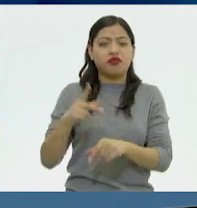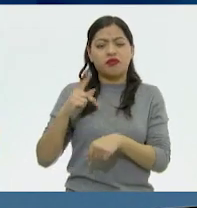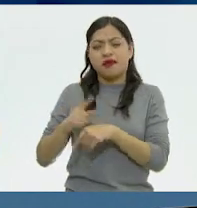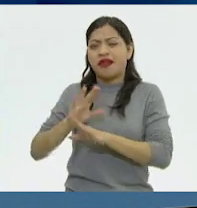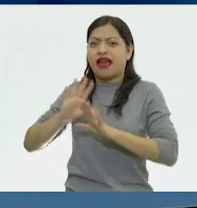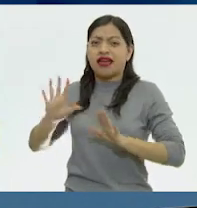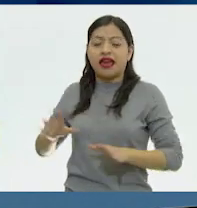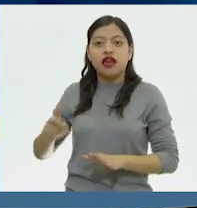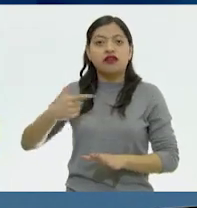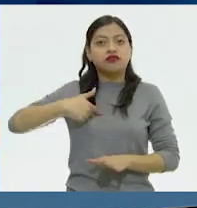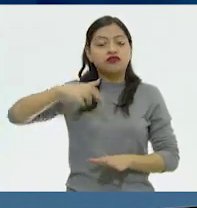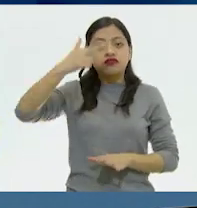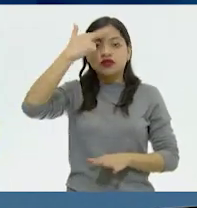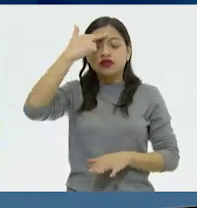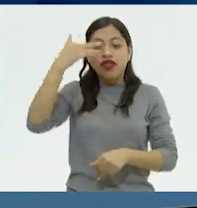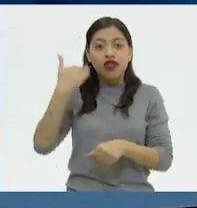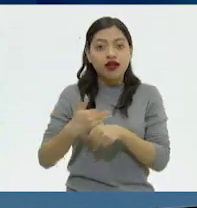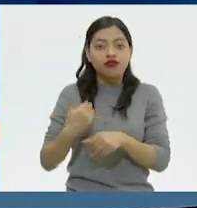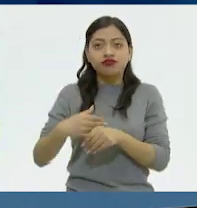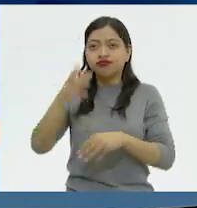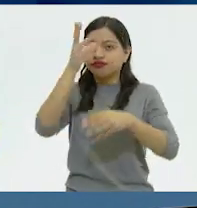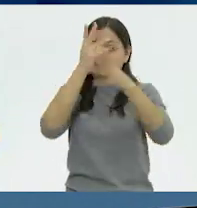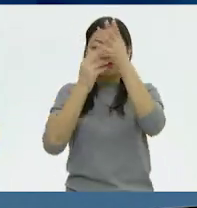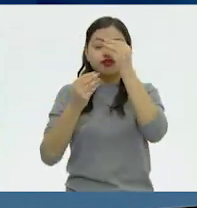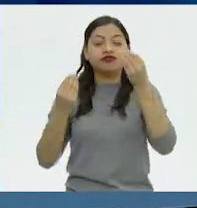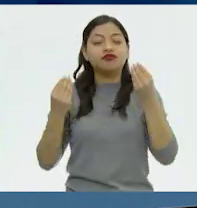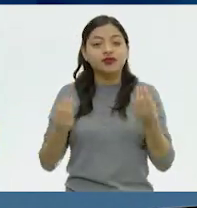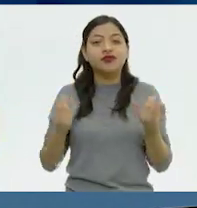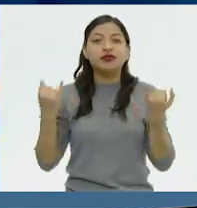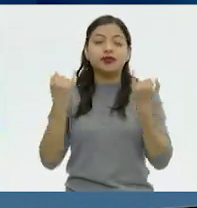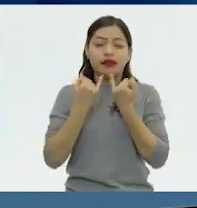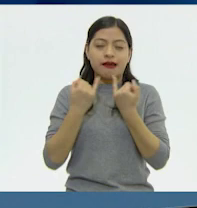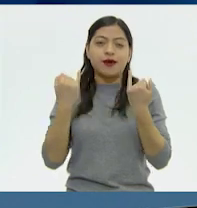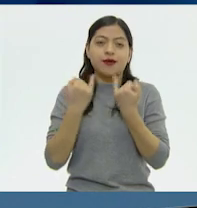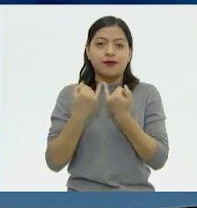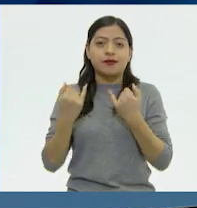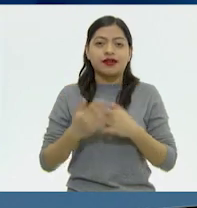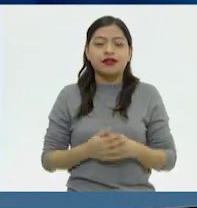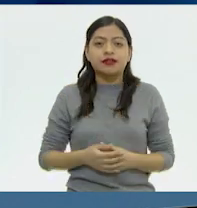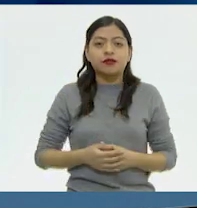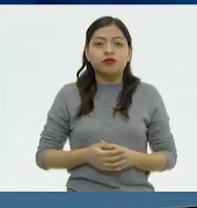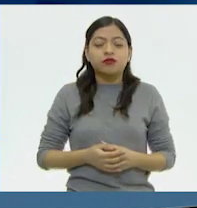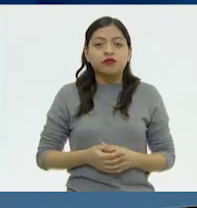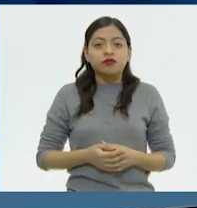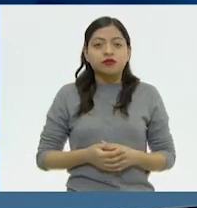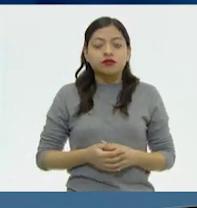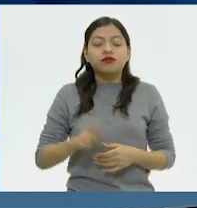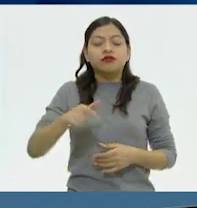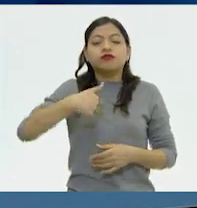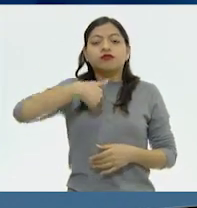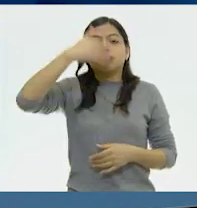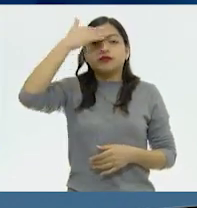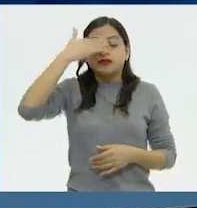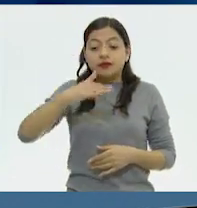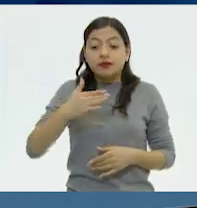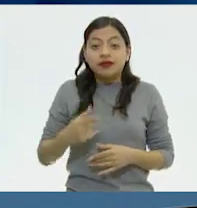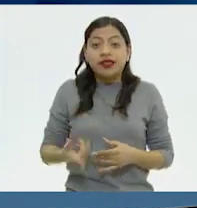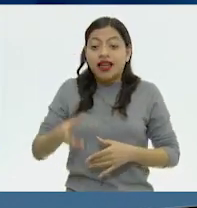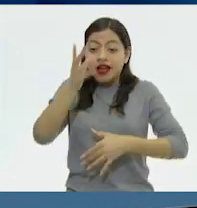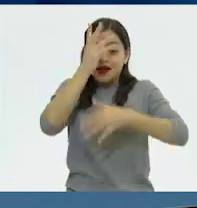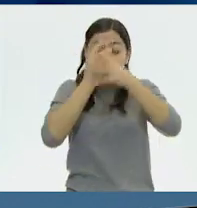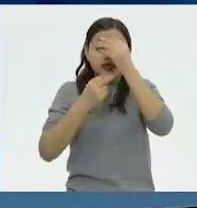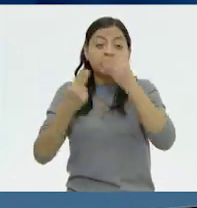he recordado muchos aprendizajes y en otros casos compruebo que siguen siendo necesarios en mi vida